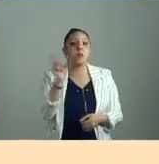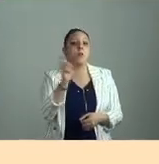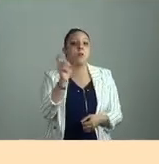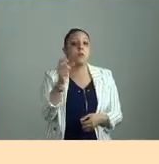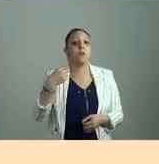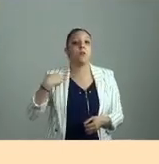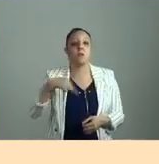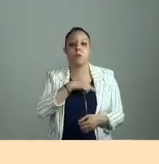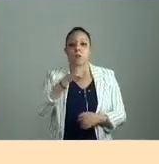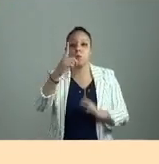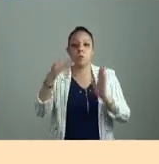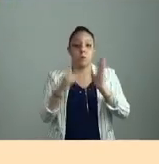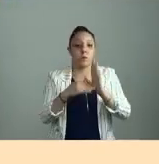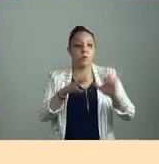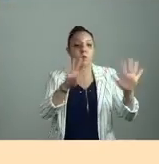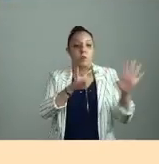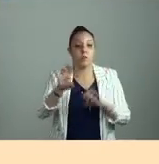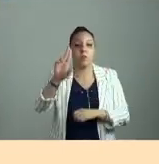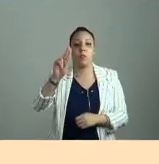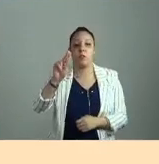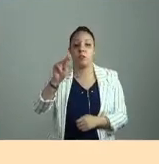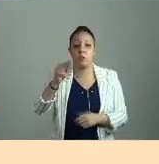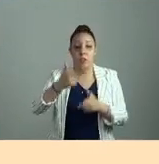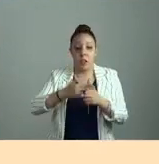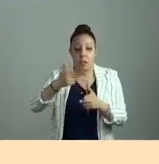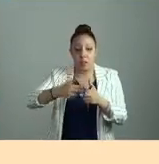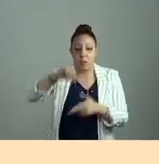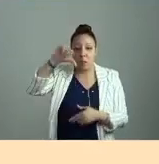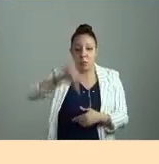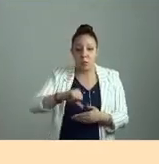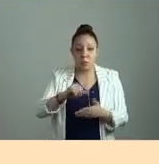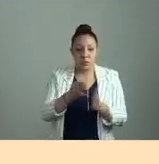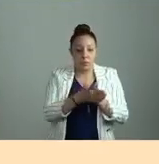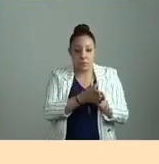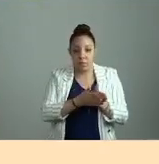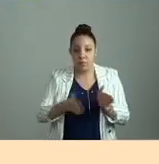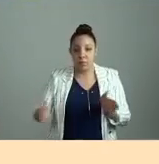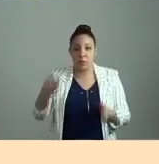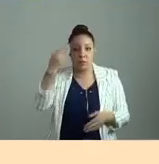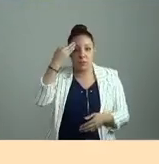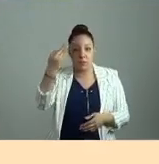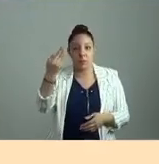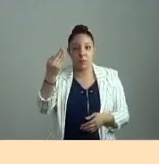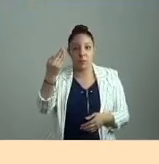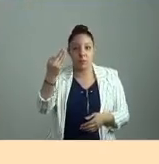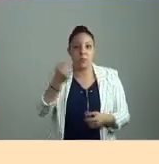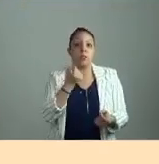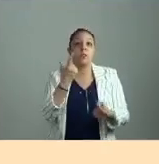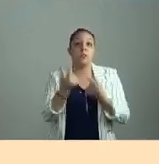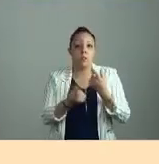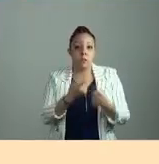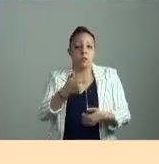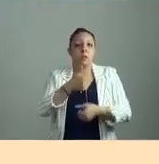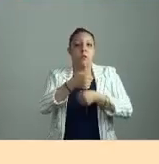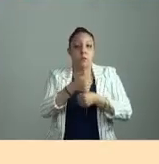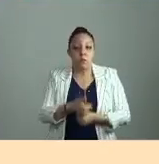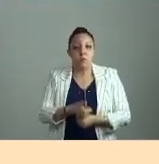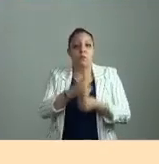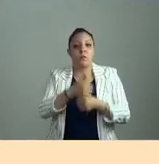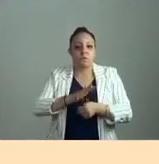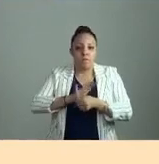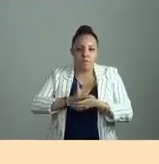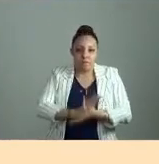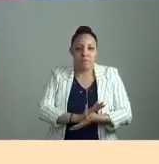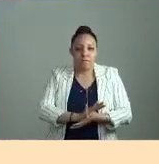ahora continuamente no del restablecimiento no que lo que han hecho